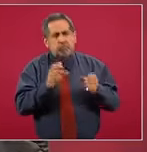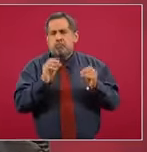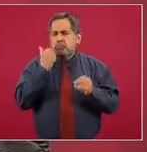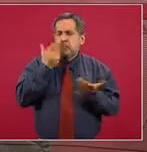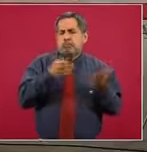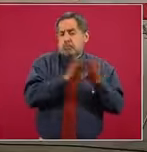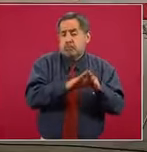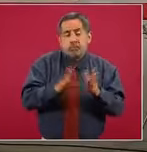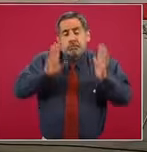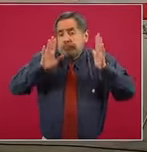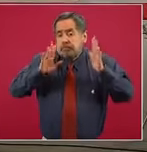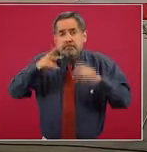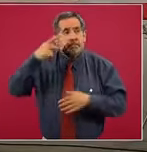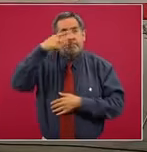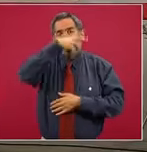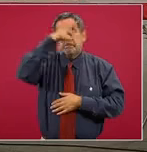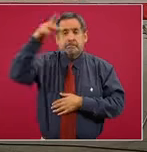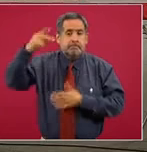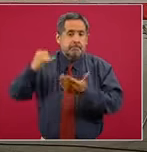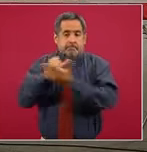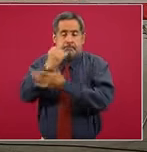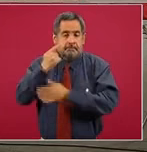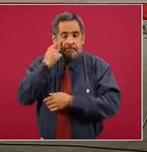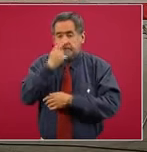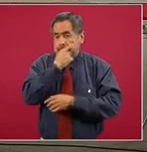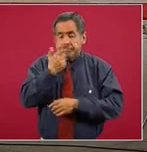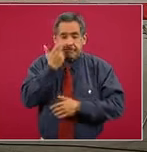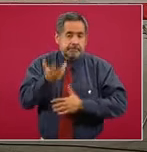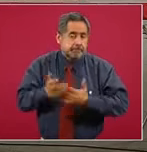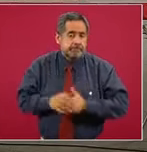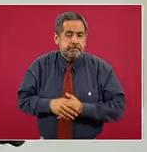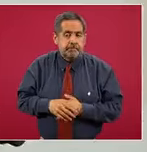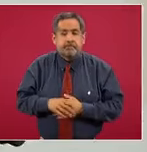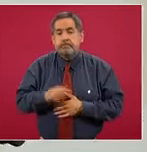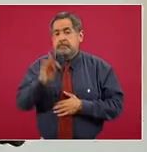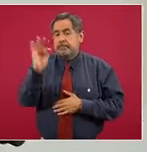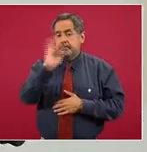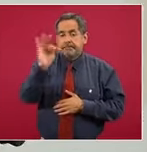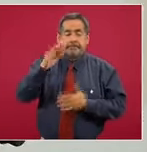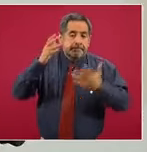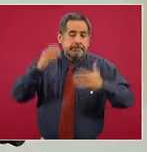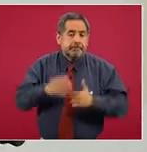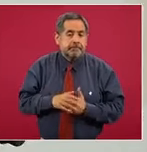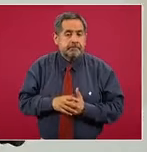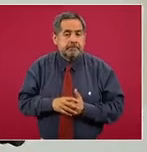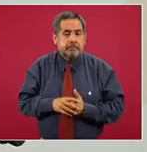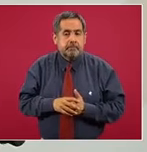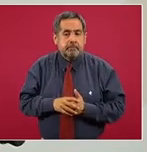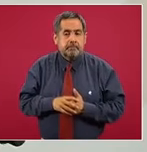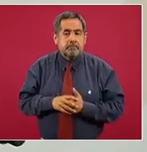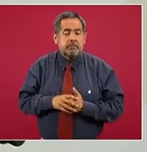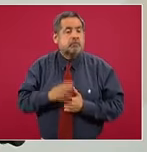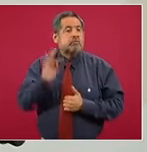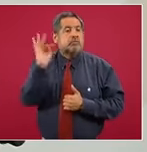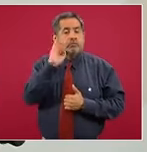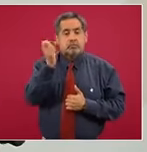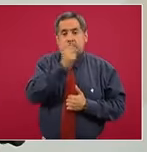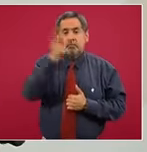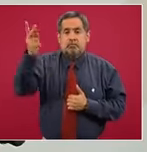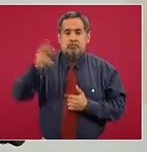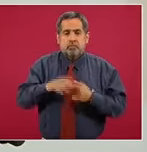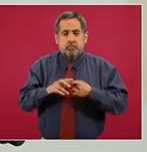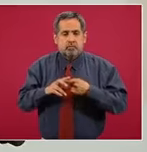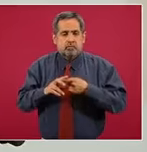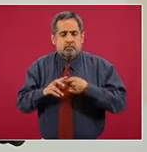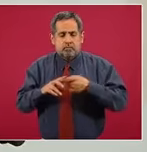Por ejemplo, se puede optar por quedarse un tiempo más en el